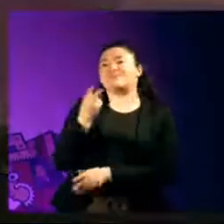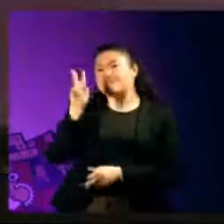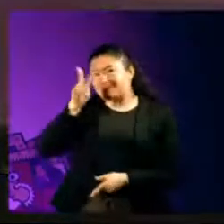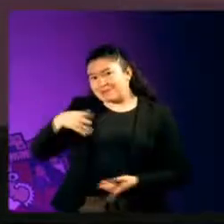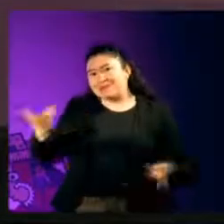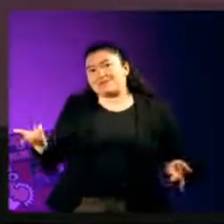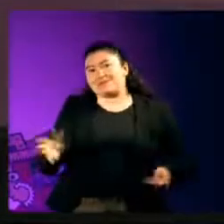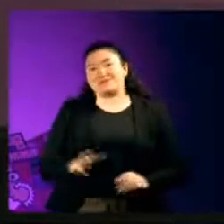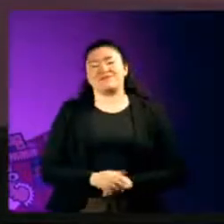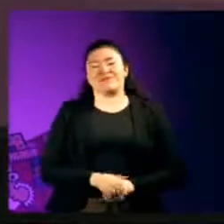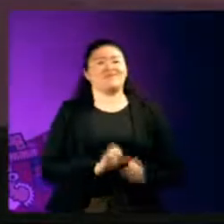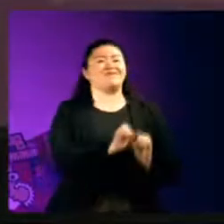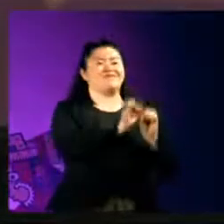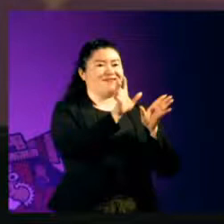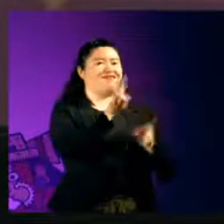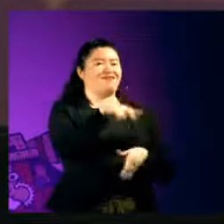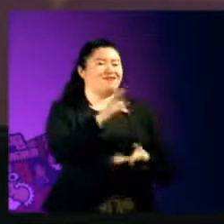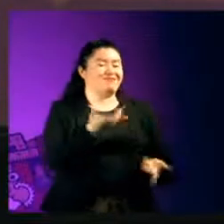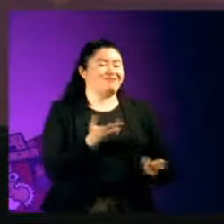obvio